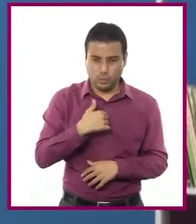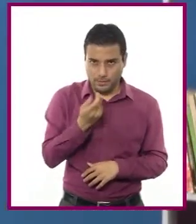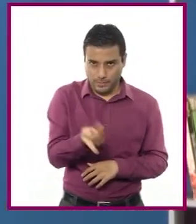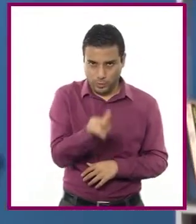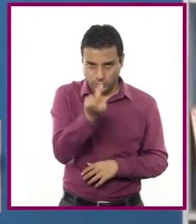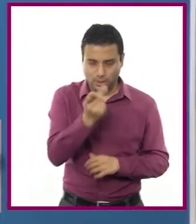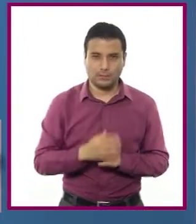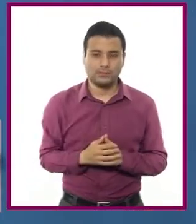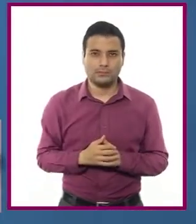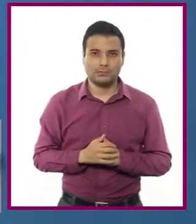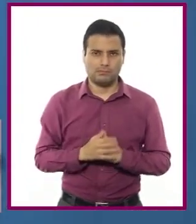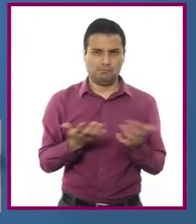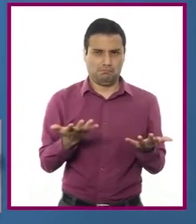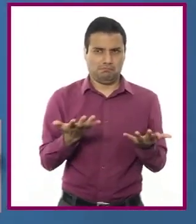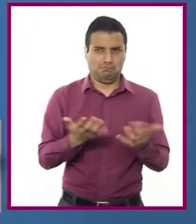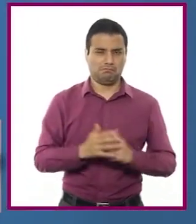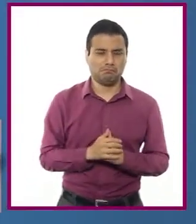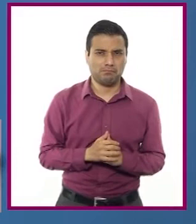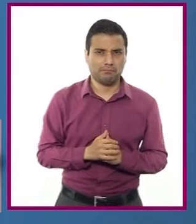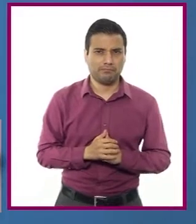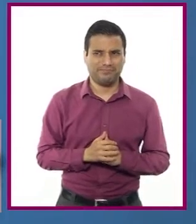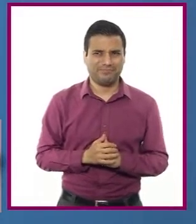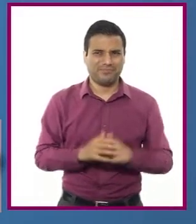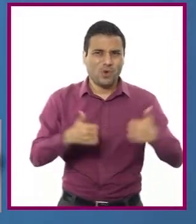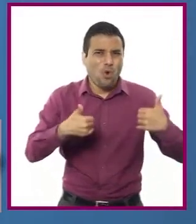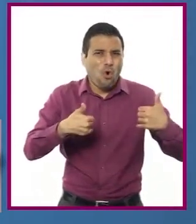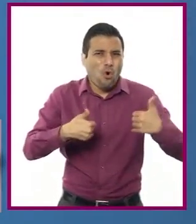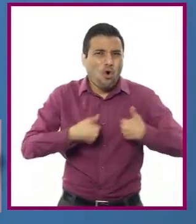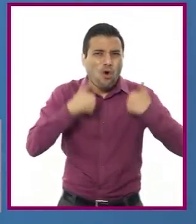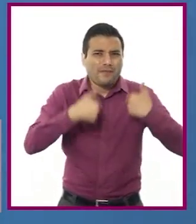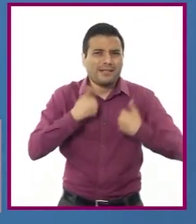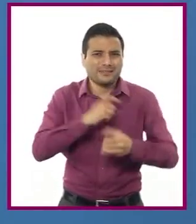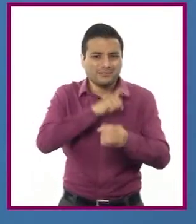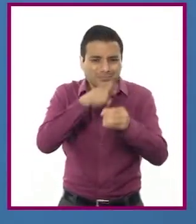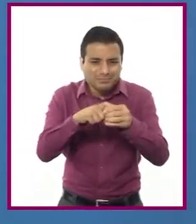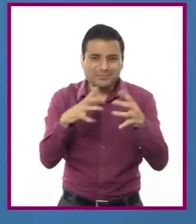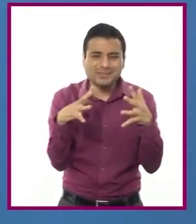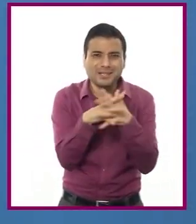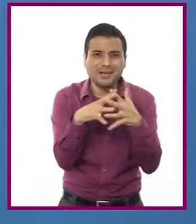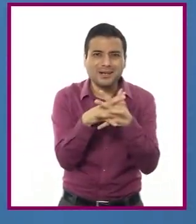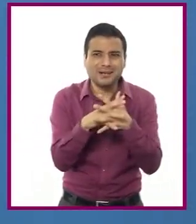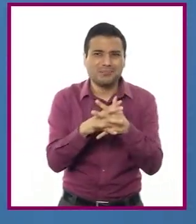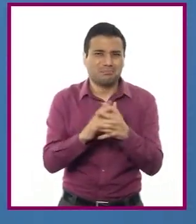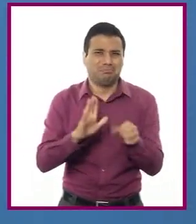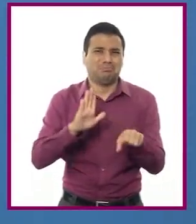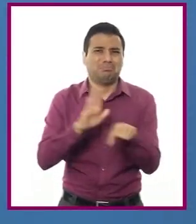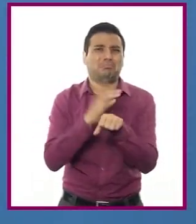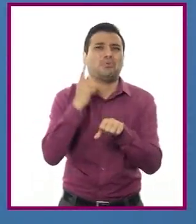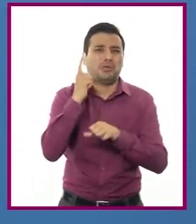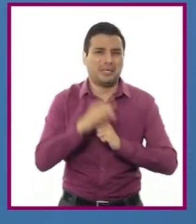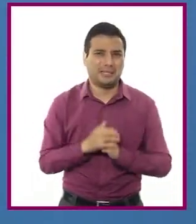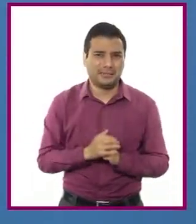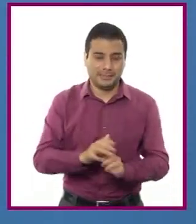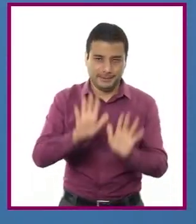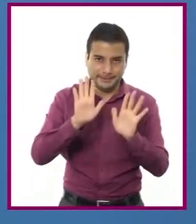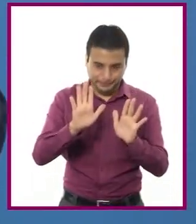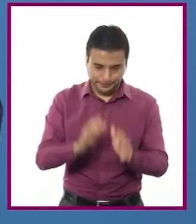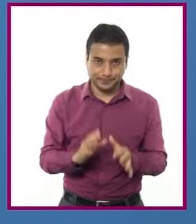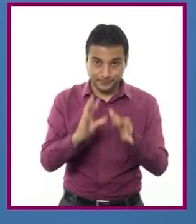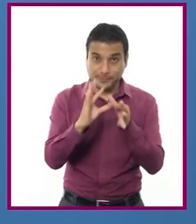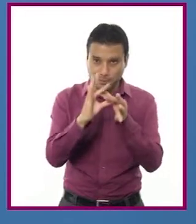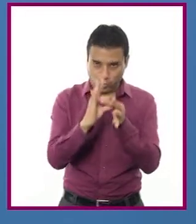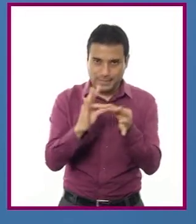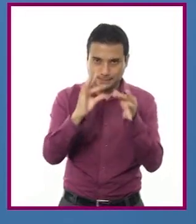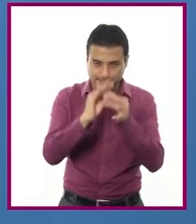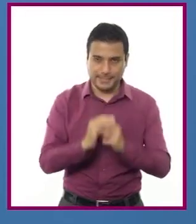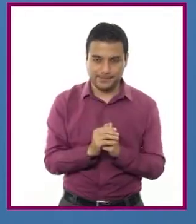es, ¿cómo se vieron inmiscuidos estos jóvenes en Afganistán? Antes de responder, hagamos una breve recapitulación